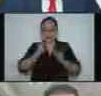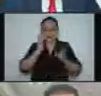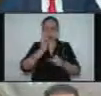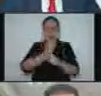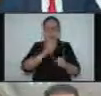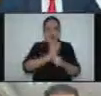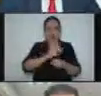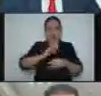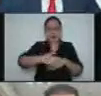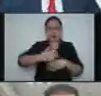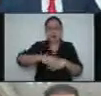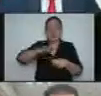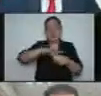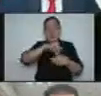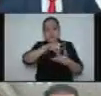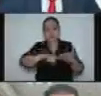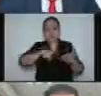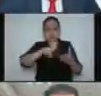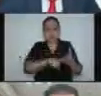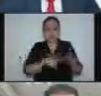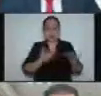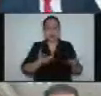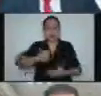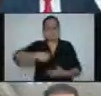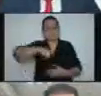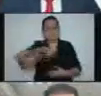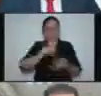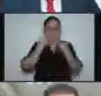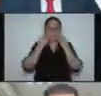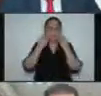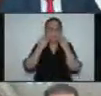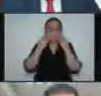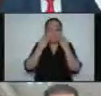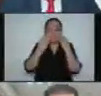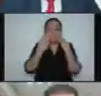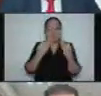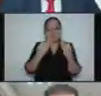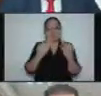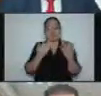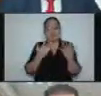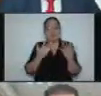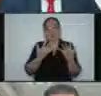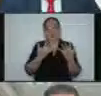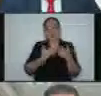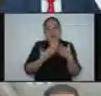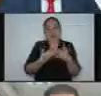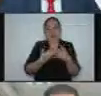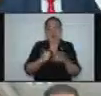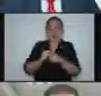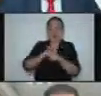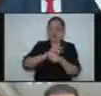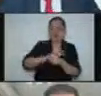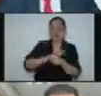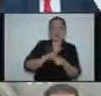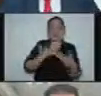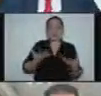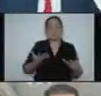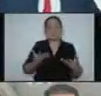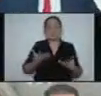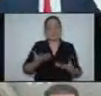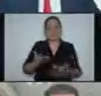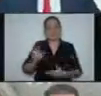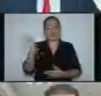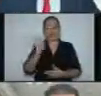y pues lo hemos visto, el proceso electoral en medio de una pandemia en donde sin duda